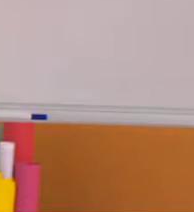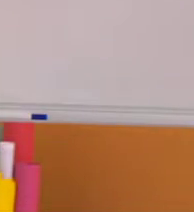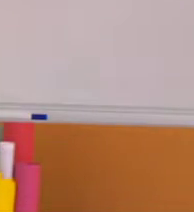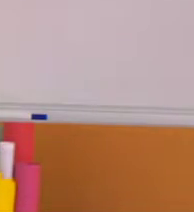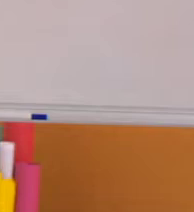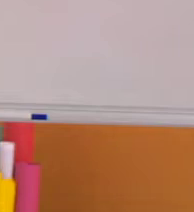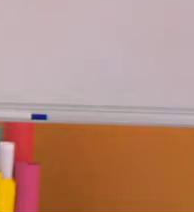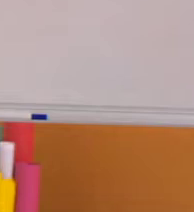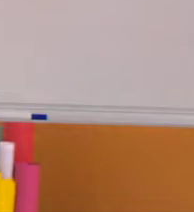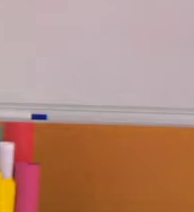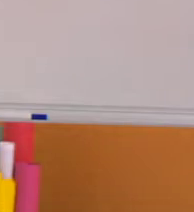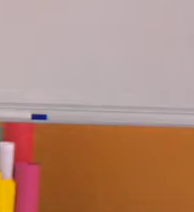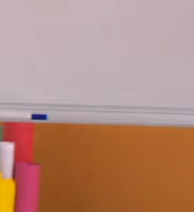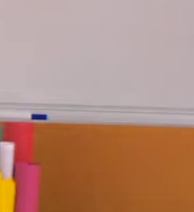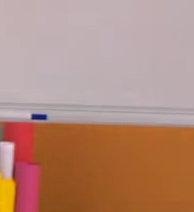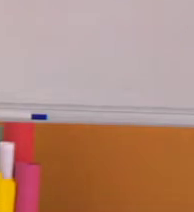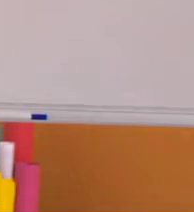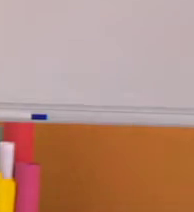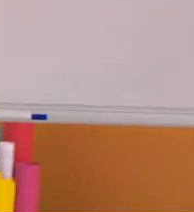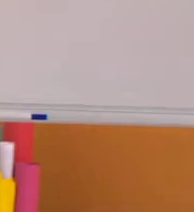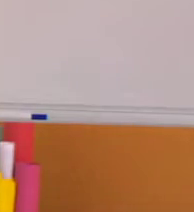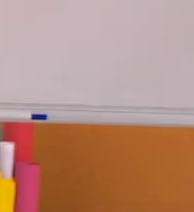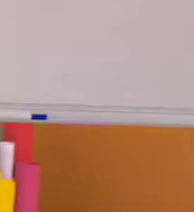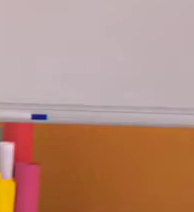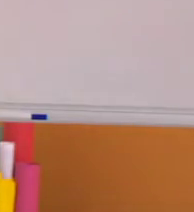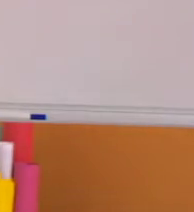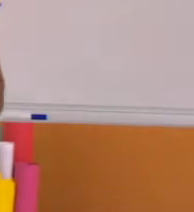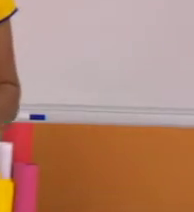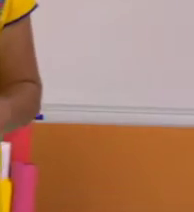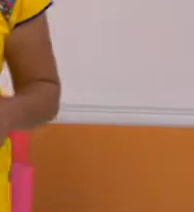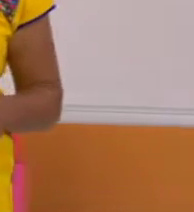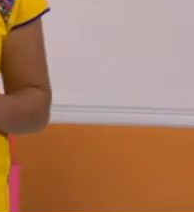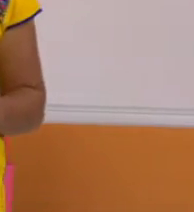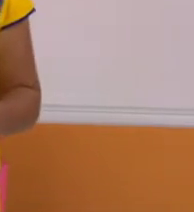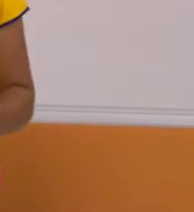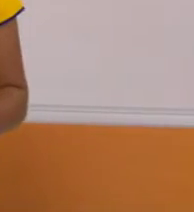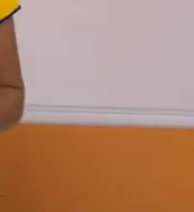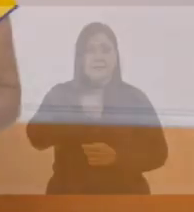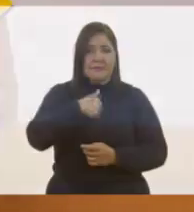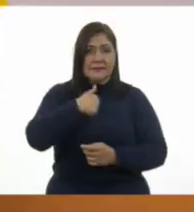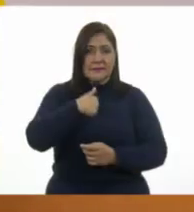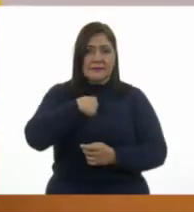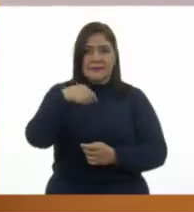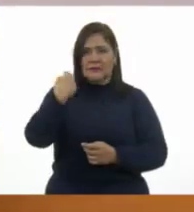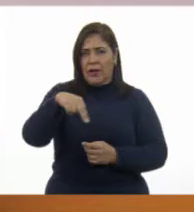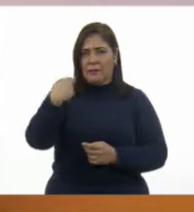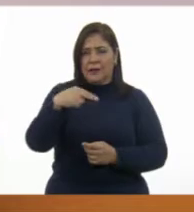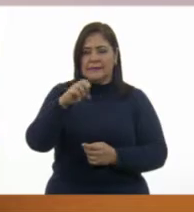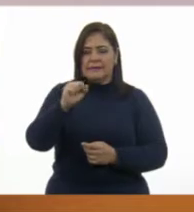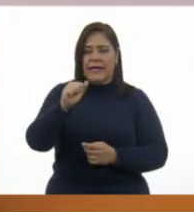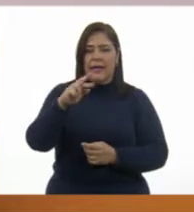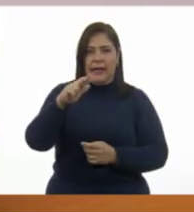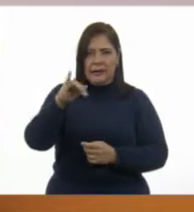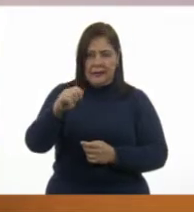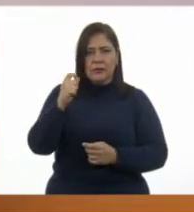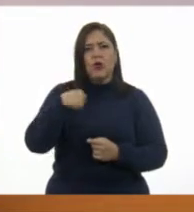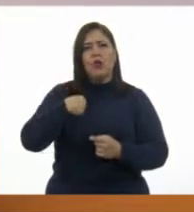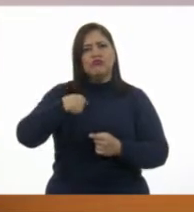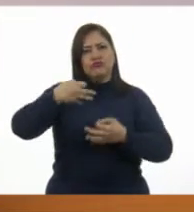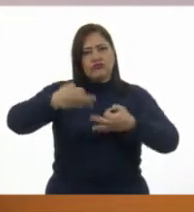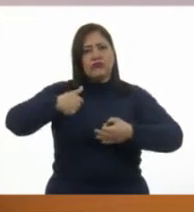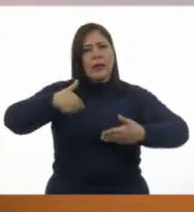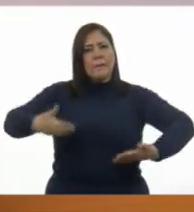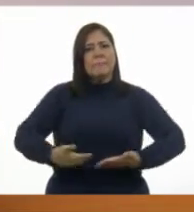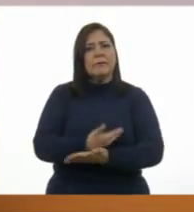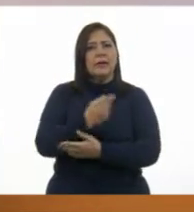y Likchan, hiñich, mehiñich, Oli. Les recuerdo mi nombre. Me llamo Erika Saraí Vázquez Gómez, soy originaria